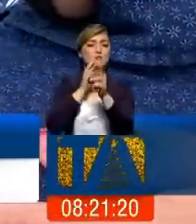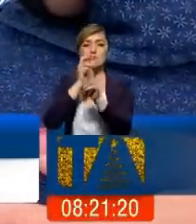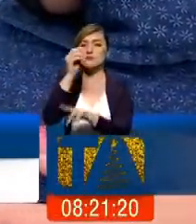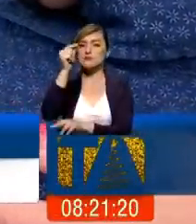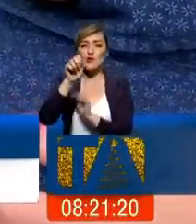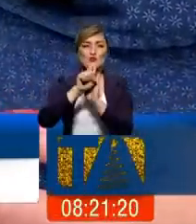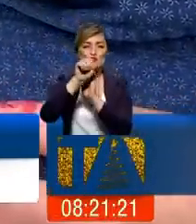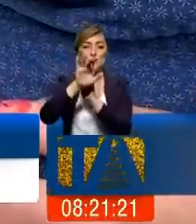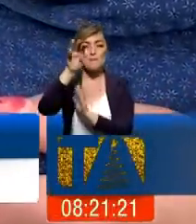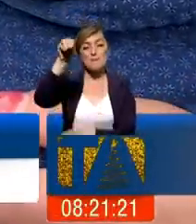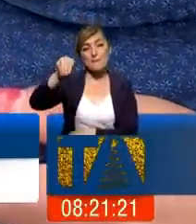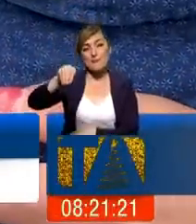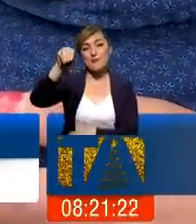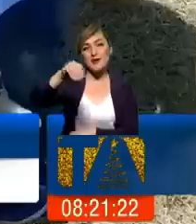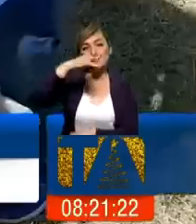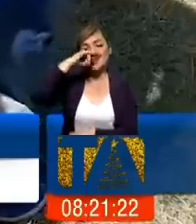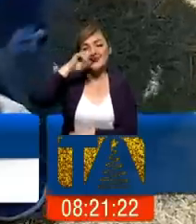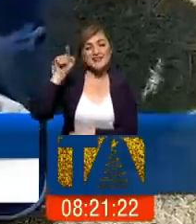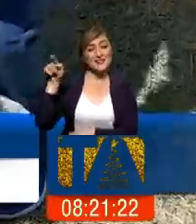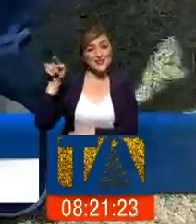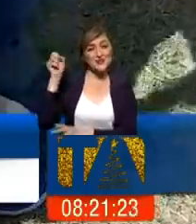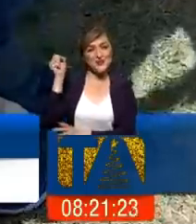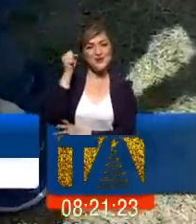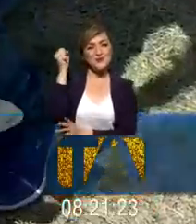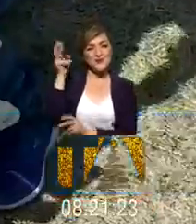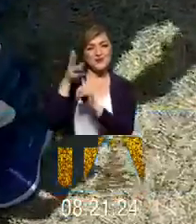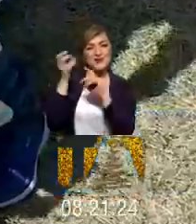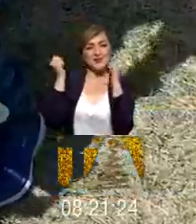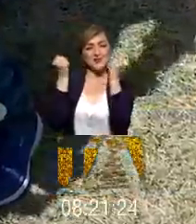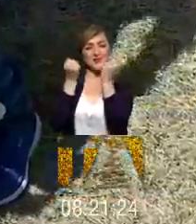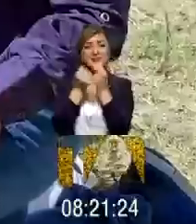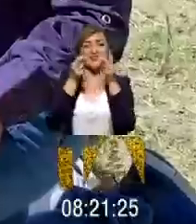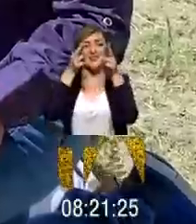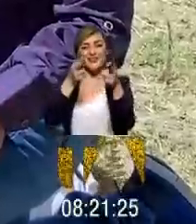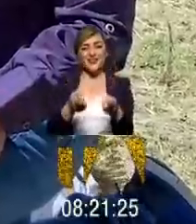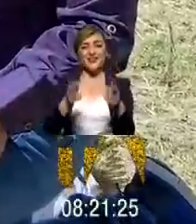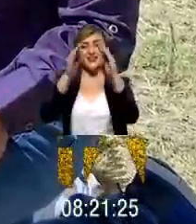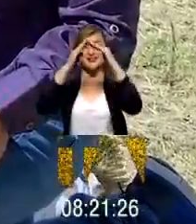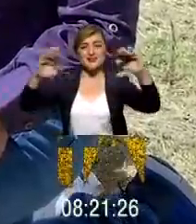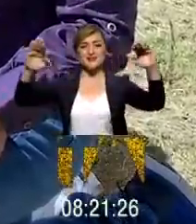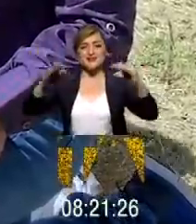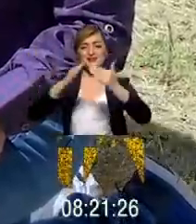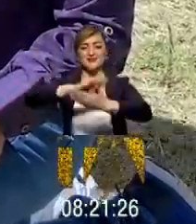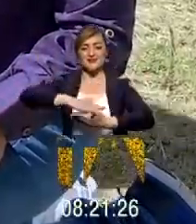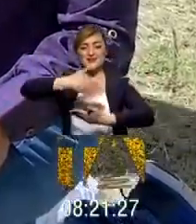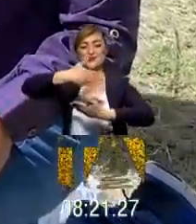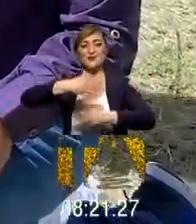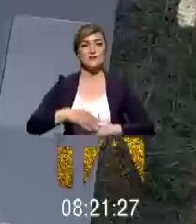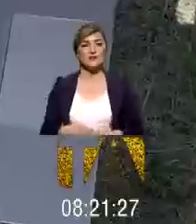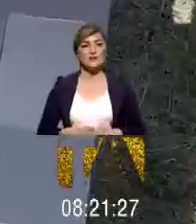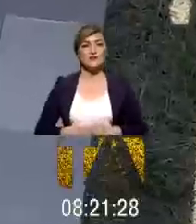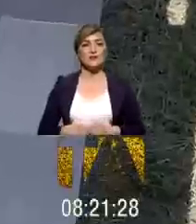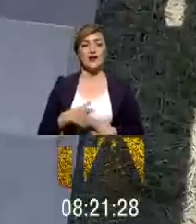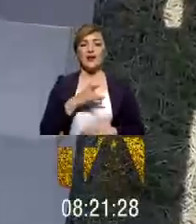inmediata. Y este martes, el niño viral en redes sociales recibió su regalo de Navidad, una computadora. Estoy